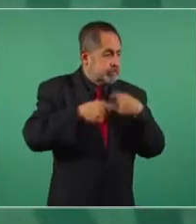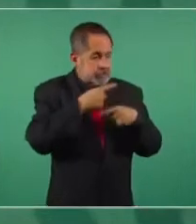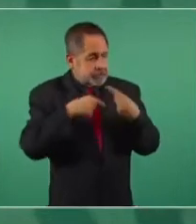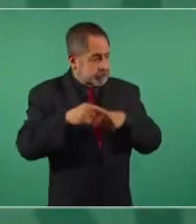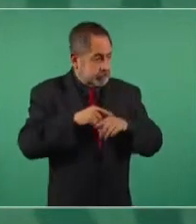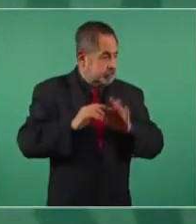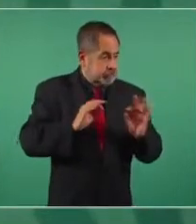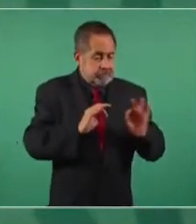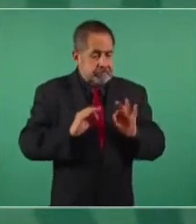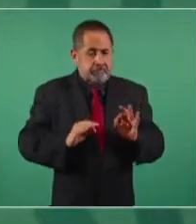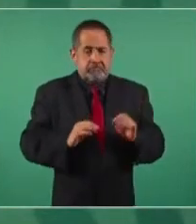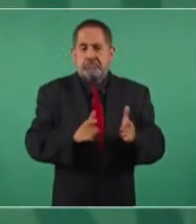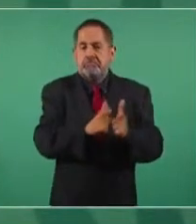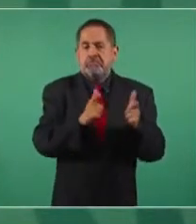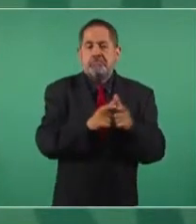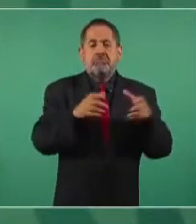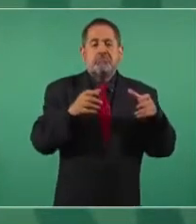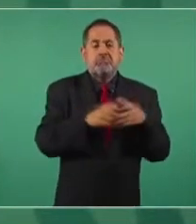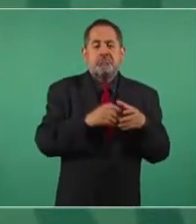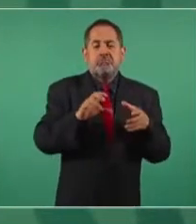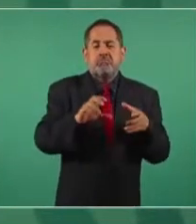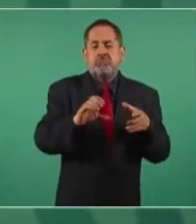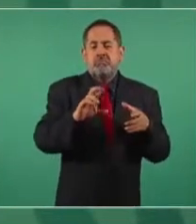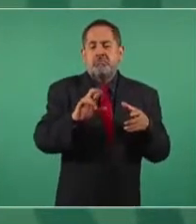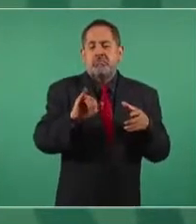la oligarquía criolla